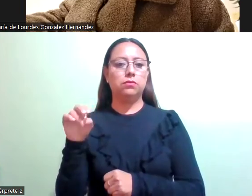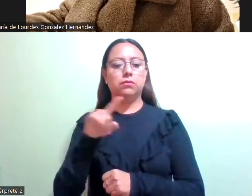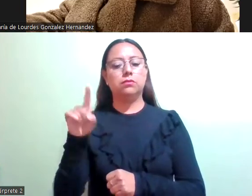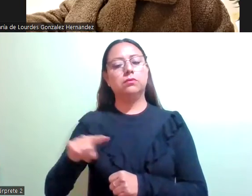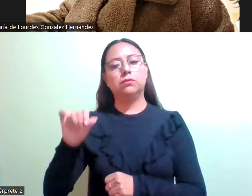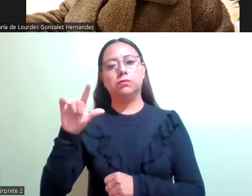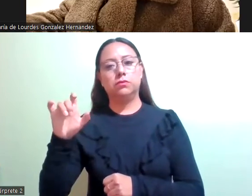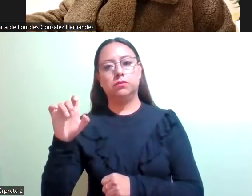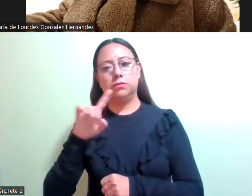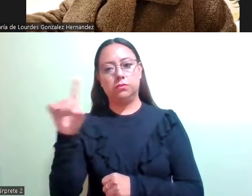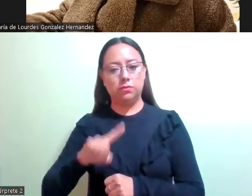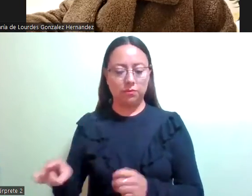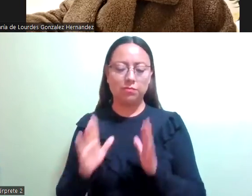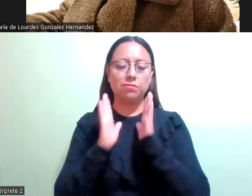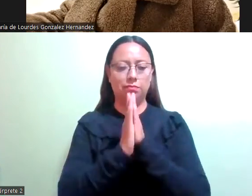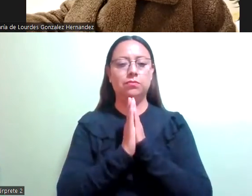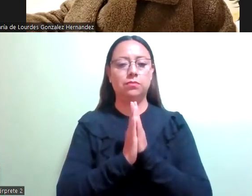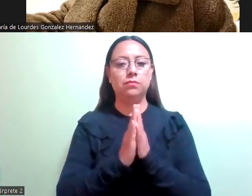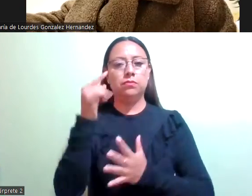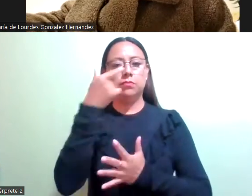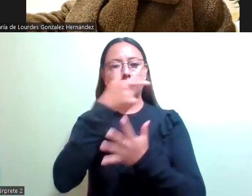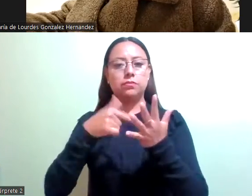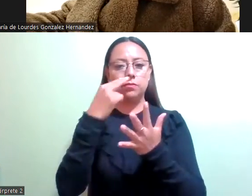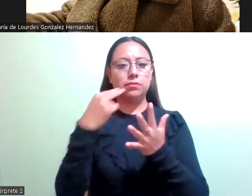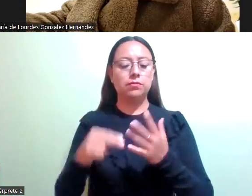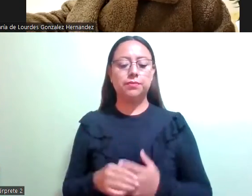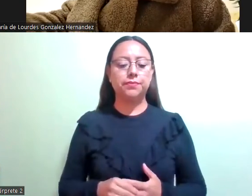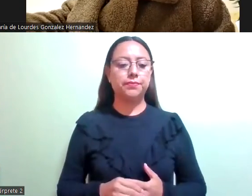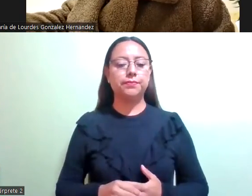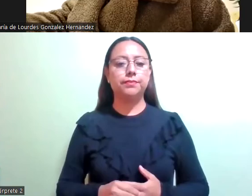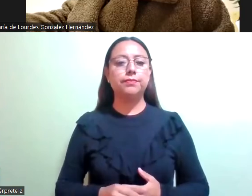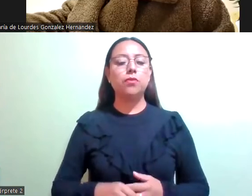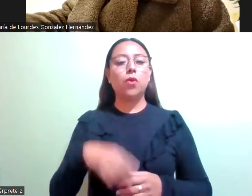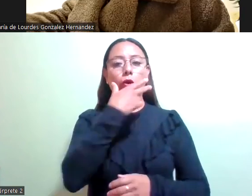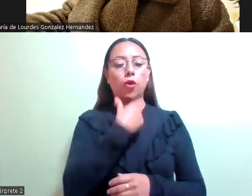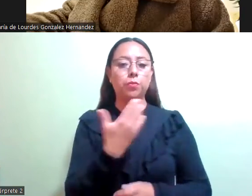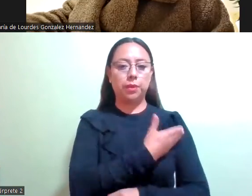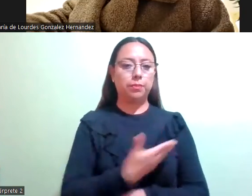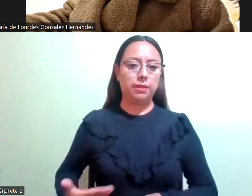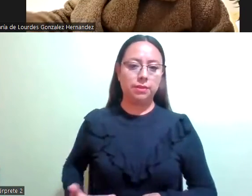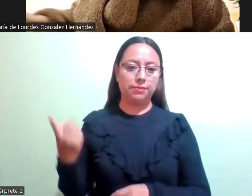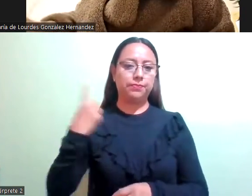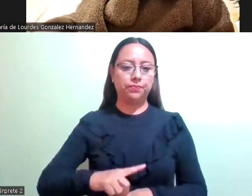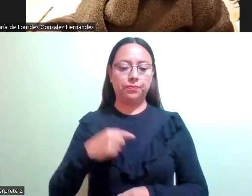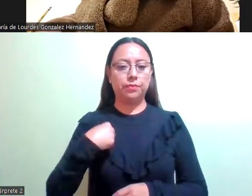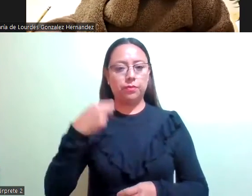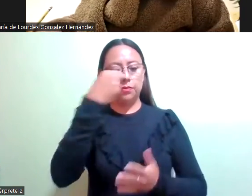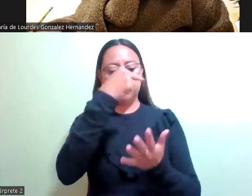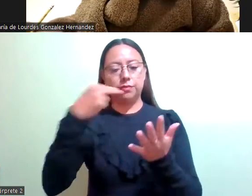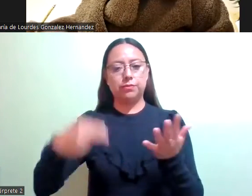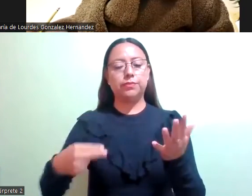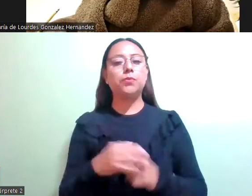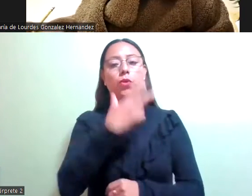asistencia. Buenos días. Por instrucciones de la presidencia se procederá a pasar lista de asistencia. Diputado